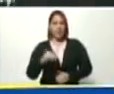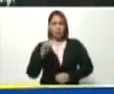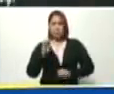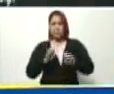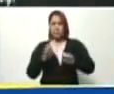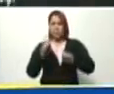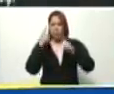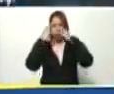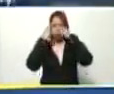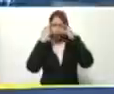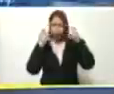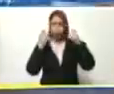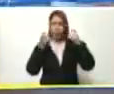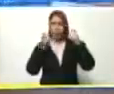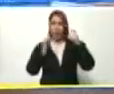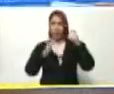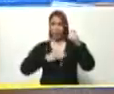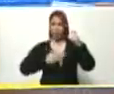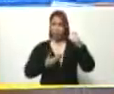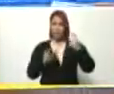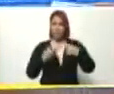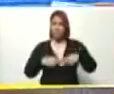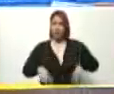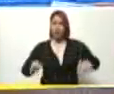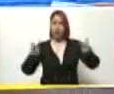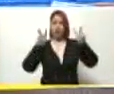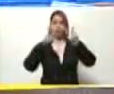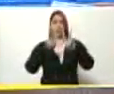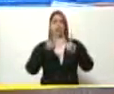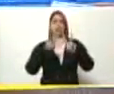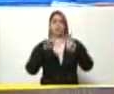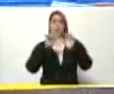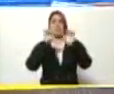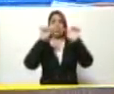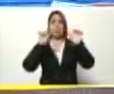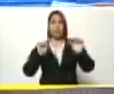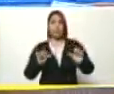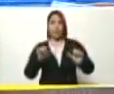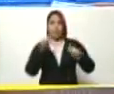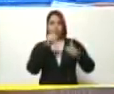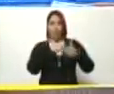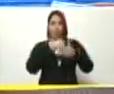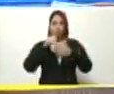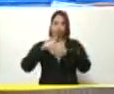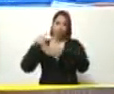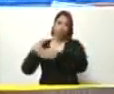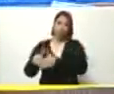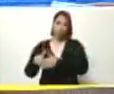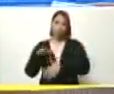hay para poder valorar el sistema electoral del país.